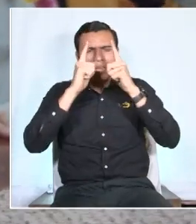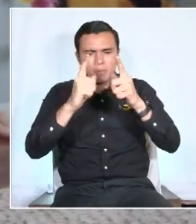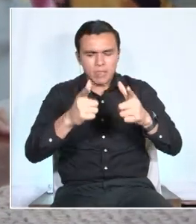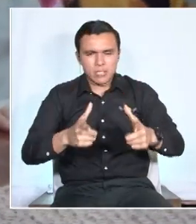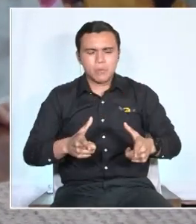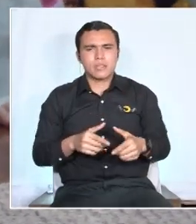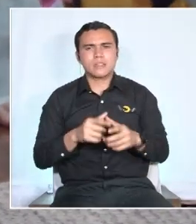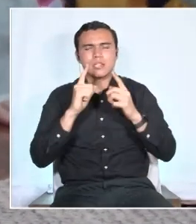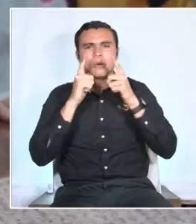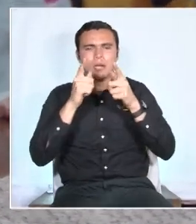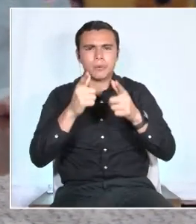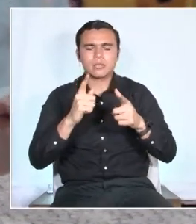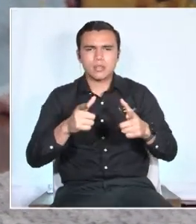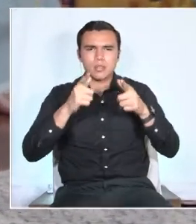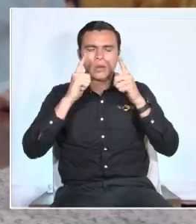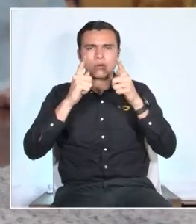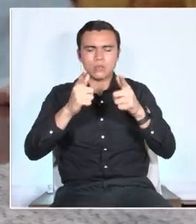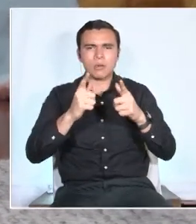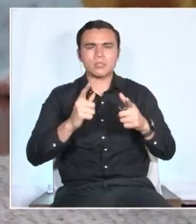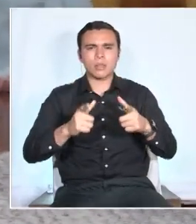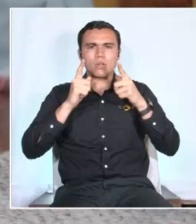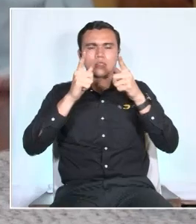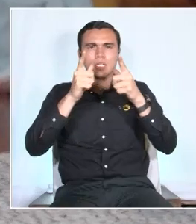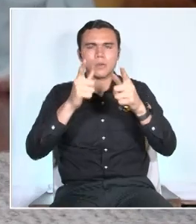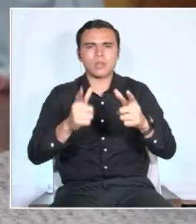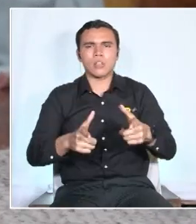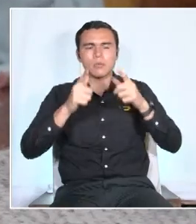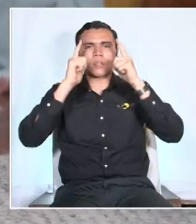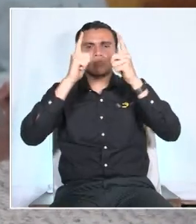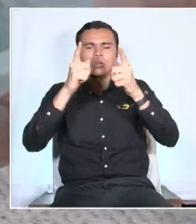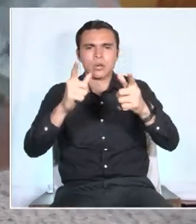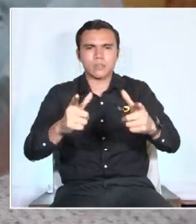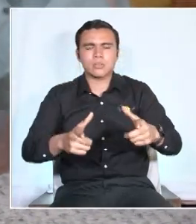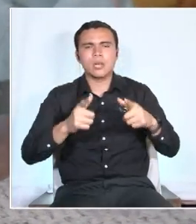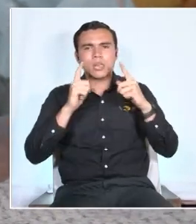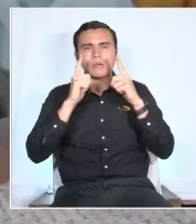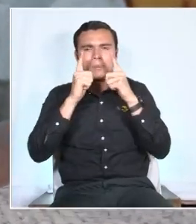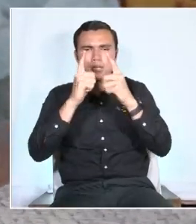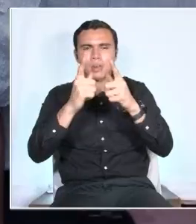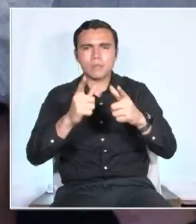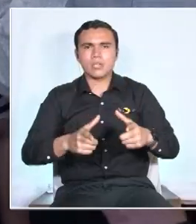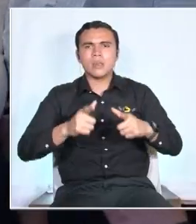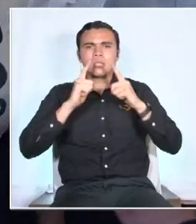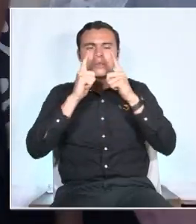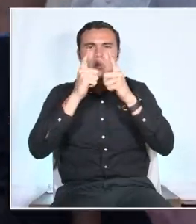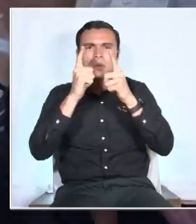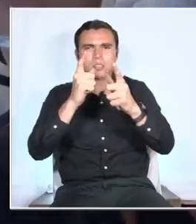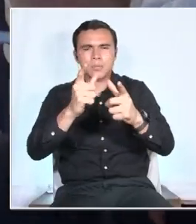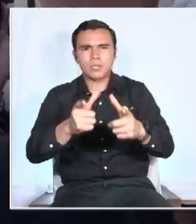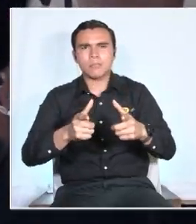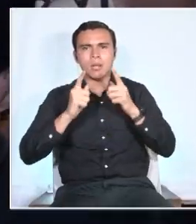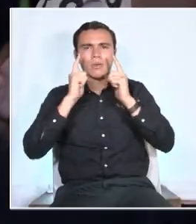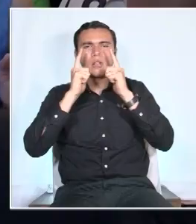catarrababa y canderebesía. Y catorraba y sendaraba aquí, ama. Urrababa aquí, a. U catarrababa